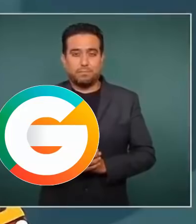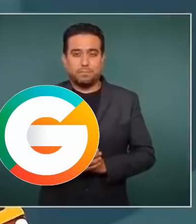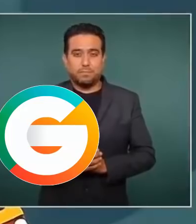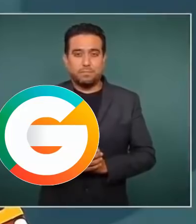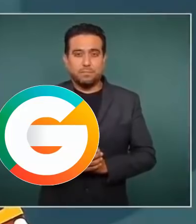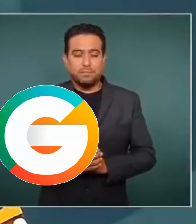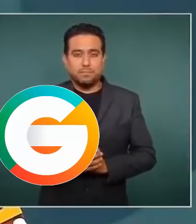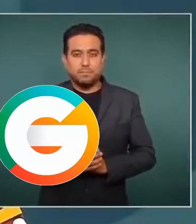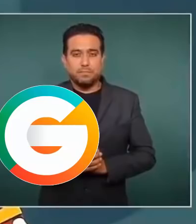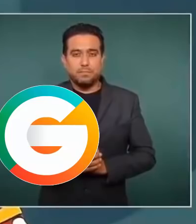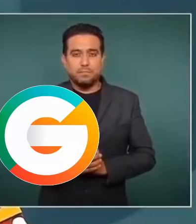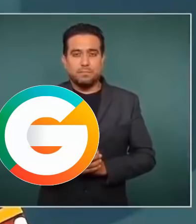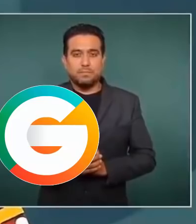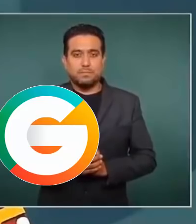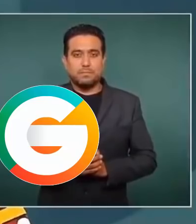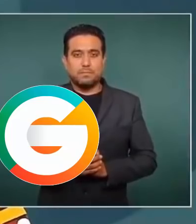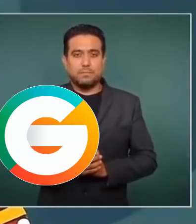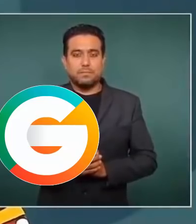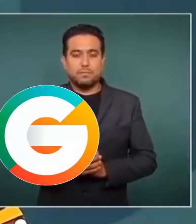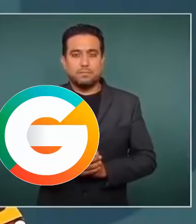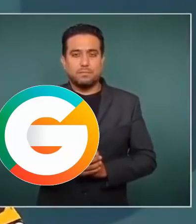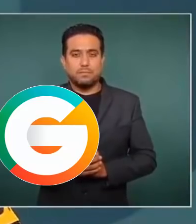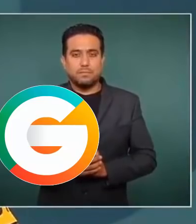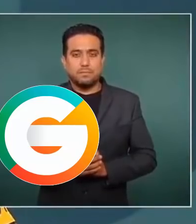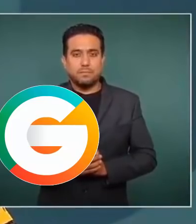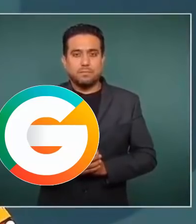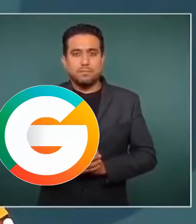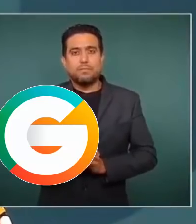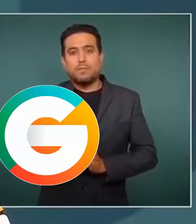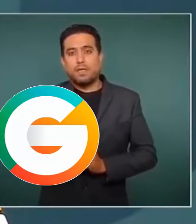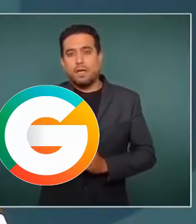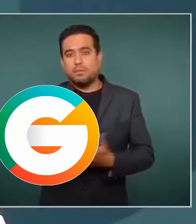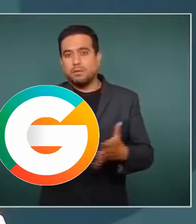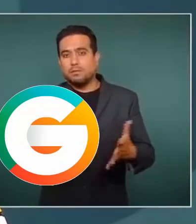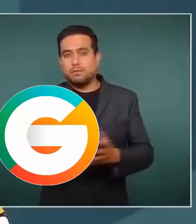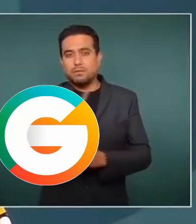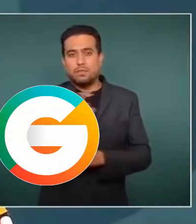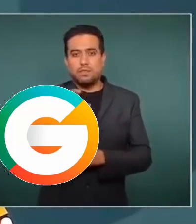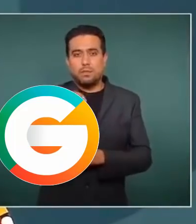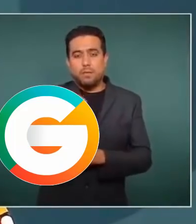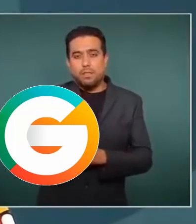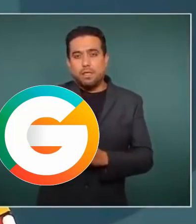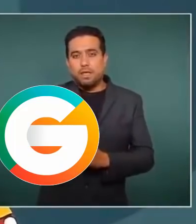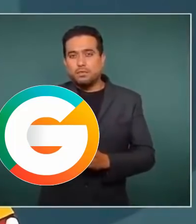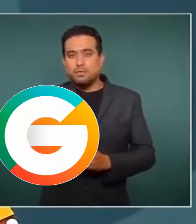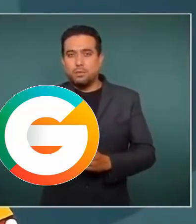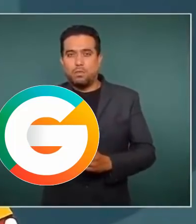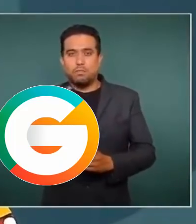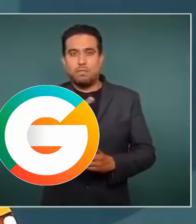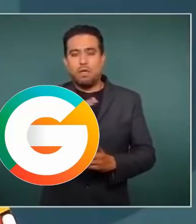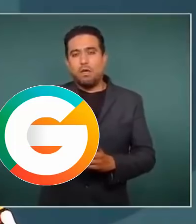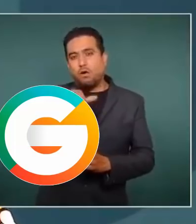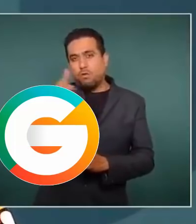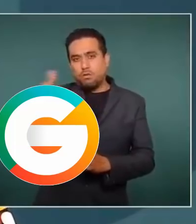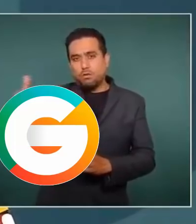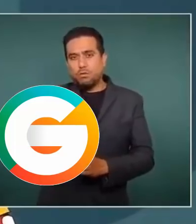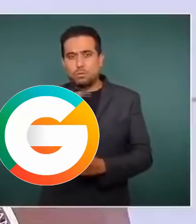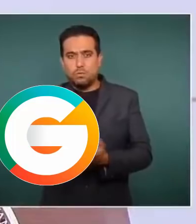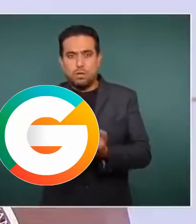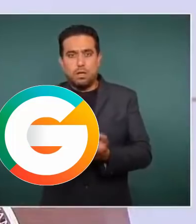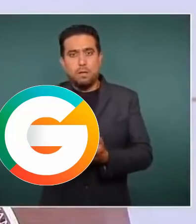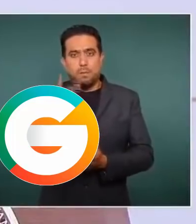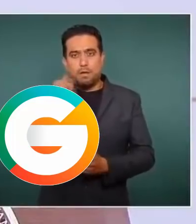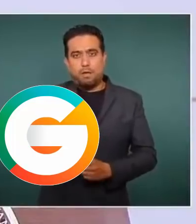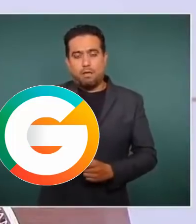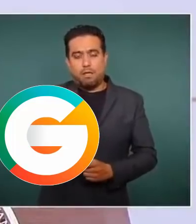transporte, secuestro, robo a casa habitación y extorsiones van hacia la baja de conformidad con el Secretariado Ejecutivo